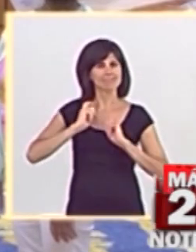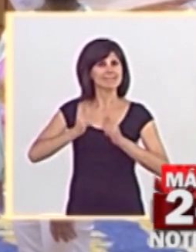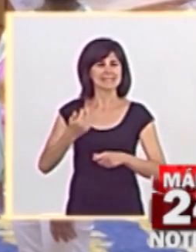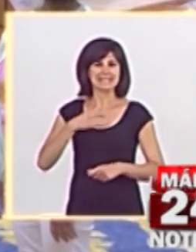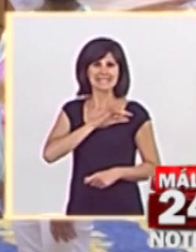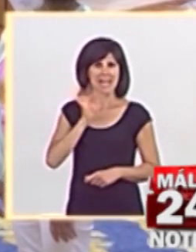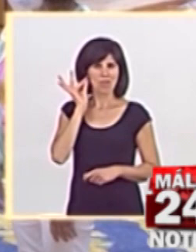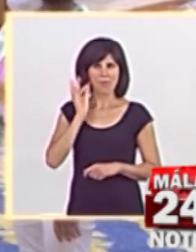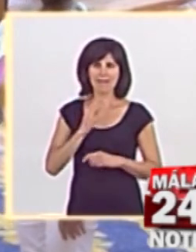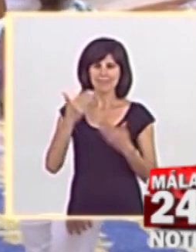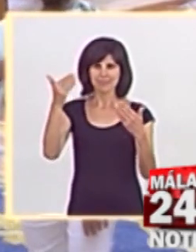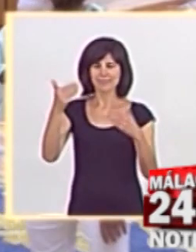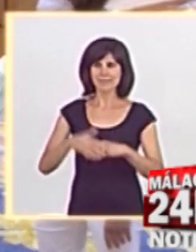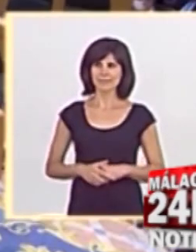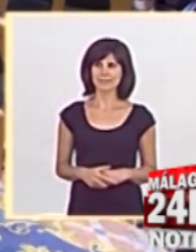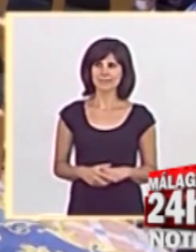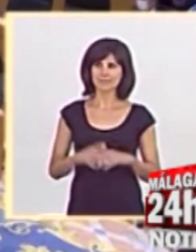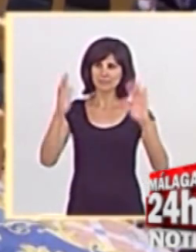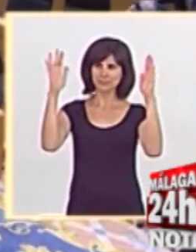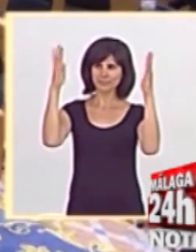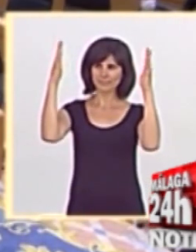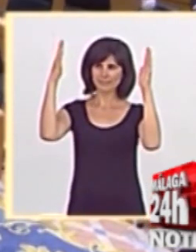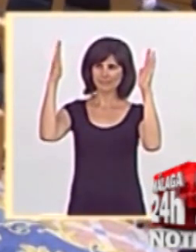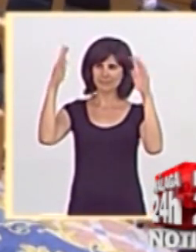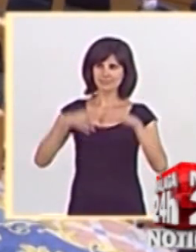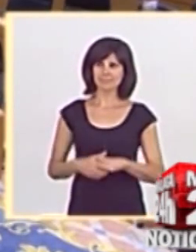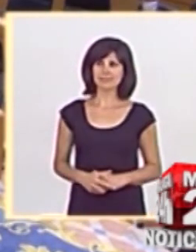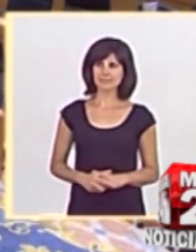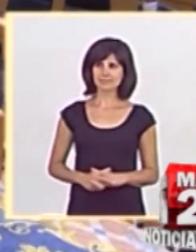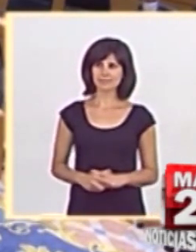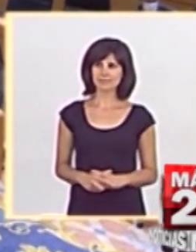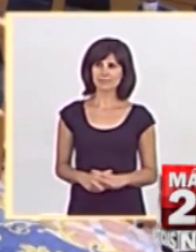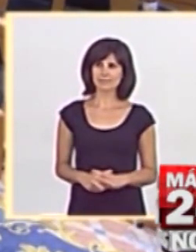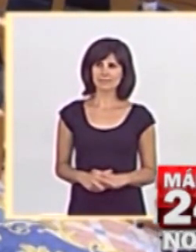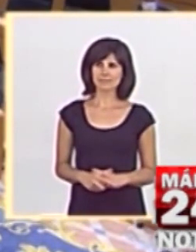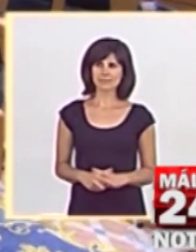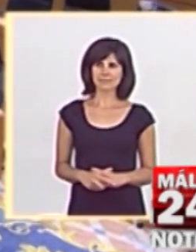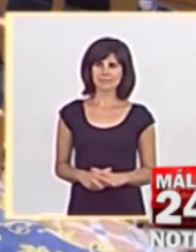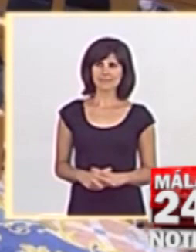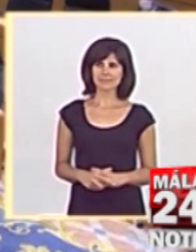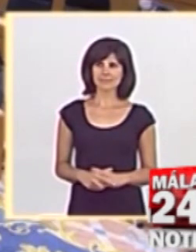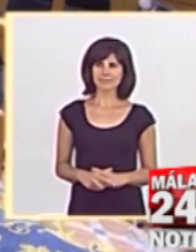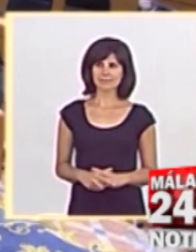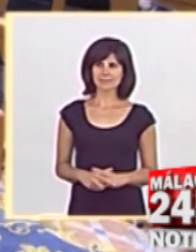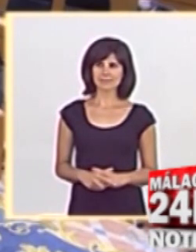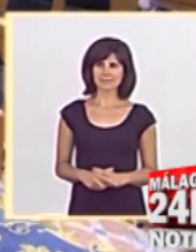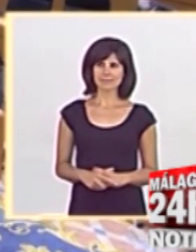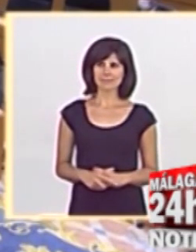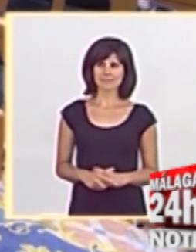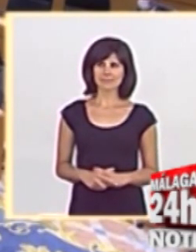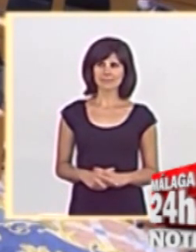presidenta de la junta ha entregado su acta como parlamentaria andaluza y no volverá al parlamento para dedicarse en